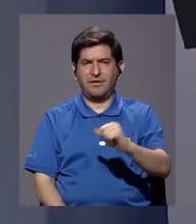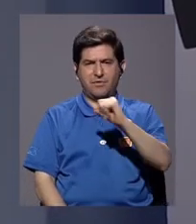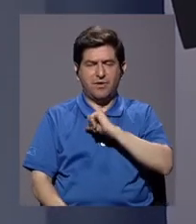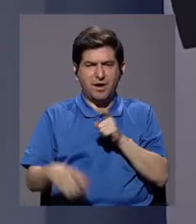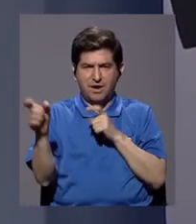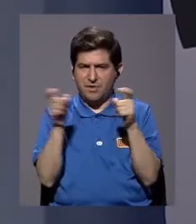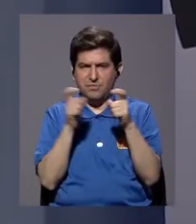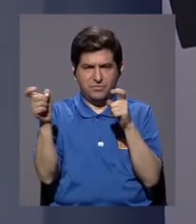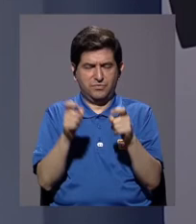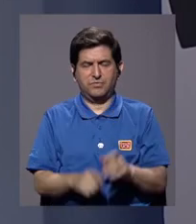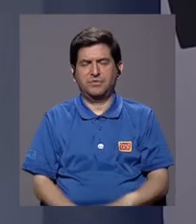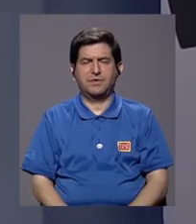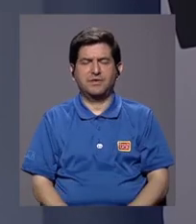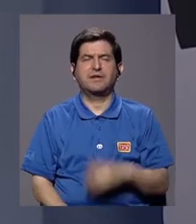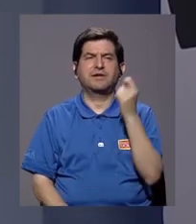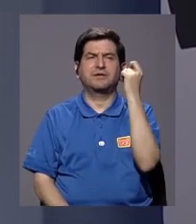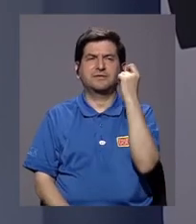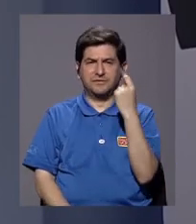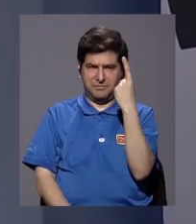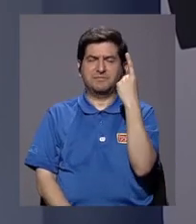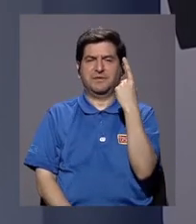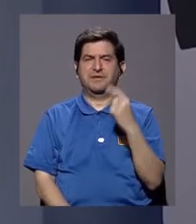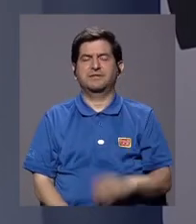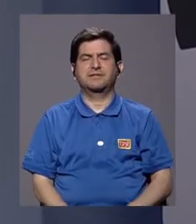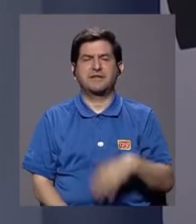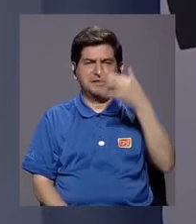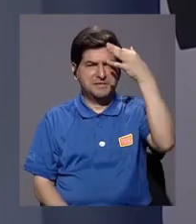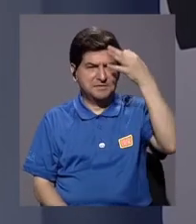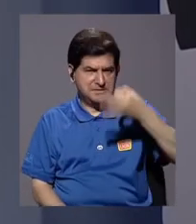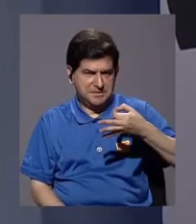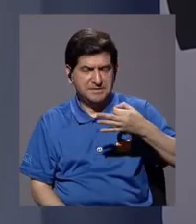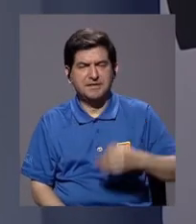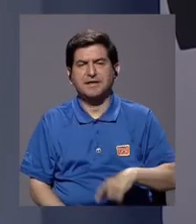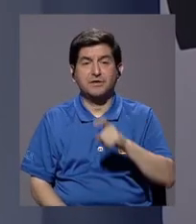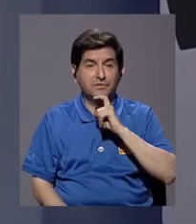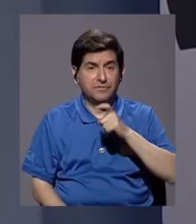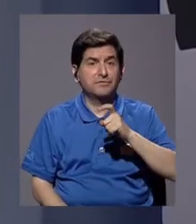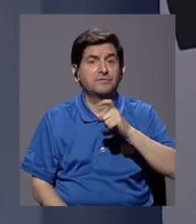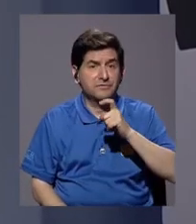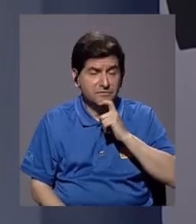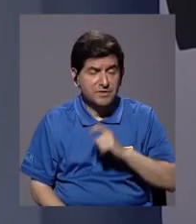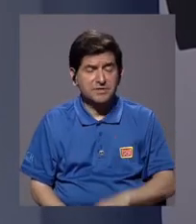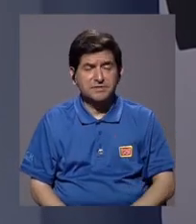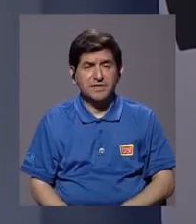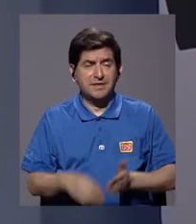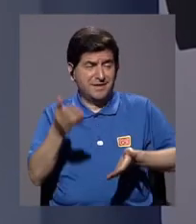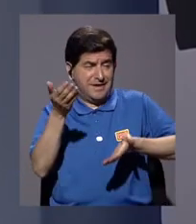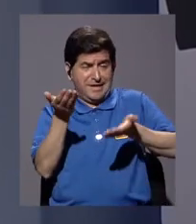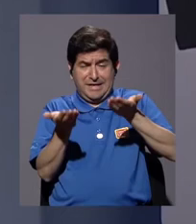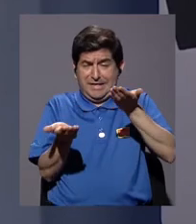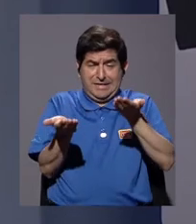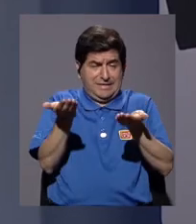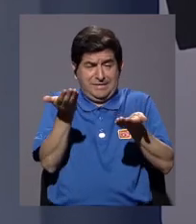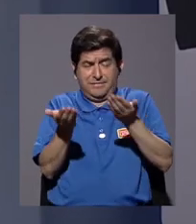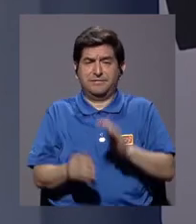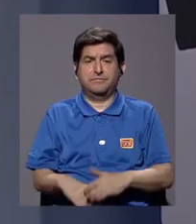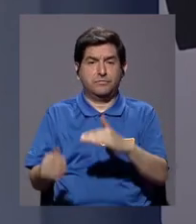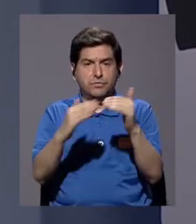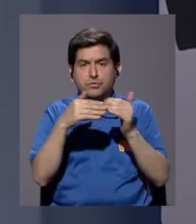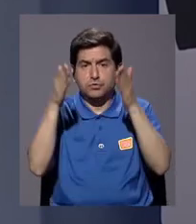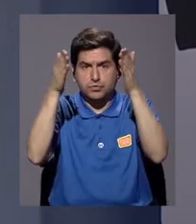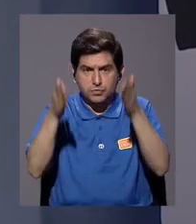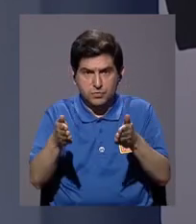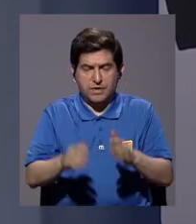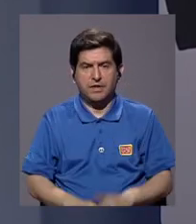autoridad reguladora podemos entender esa posición difícil de lograr balances, sobre todo con una